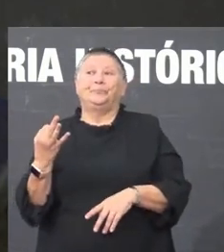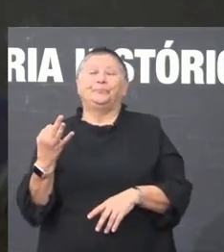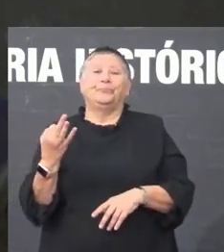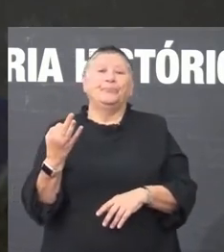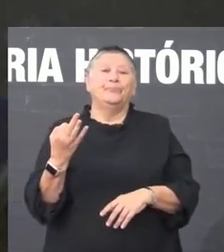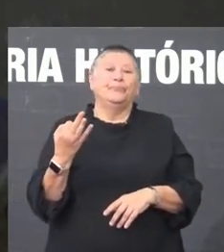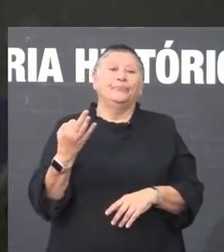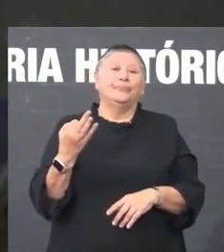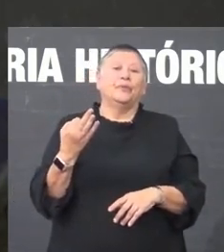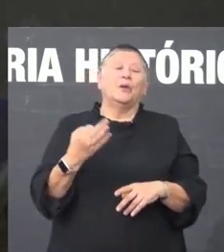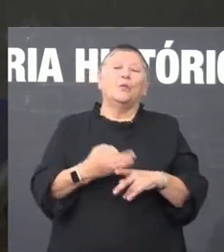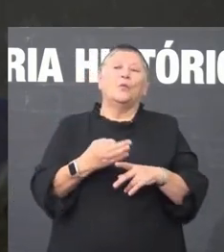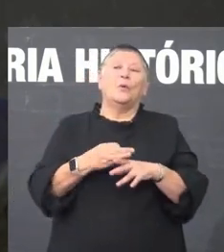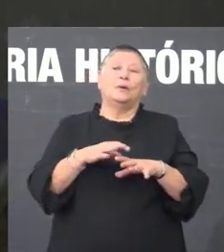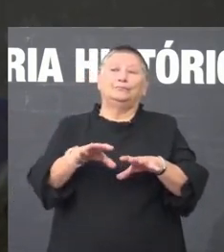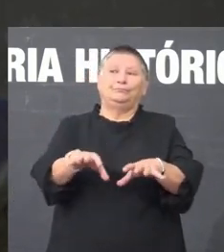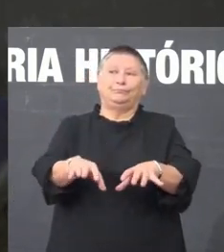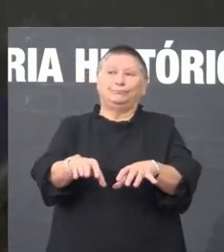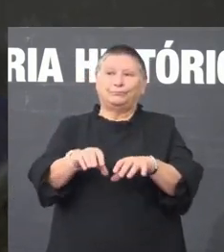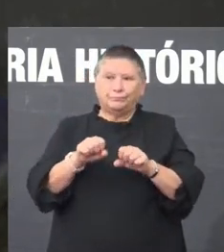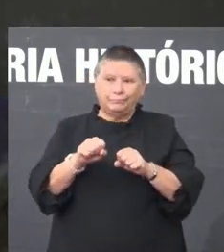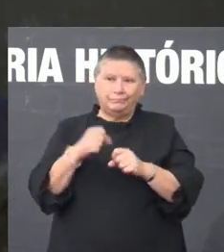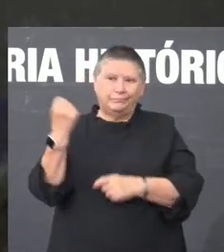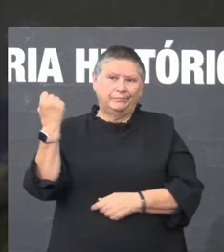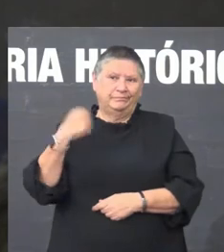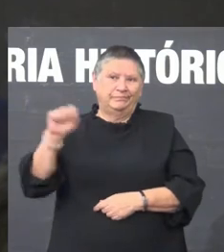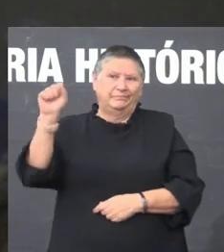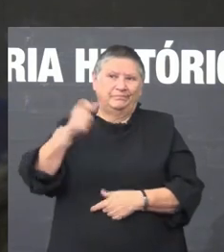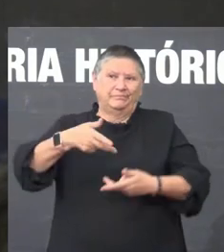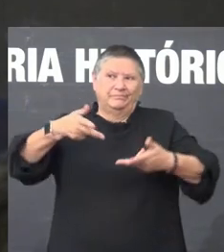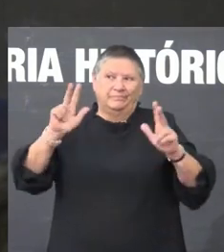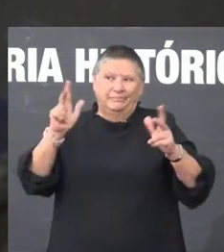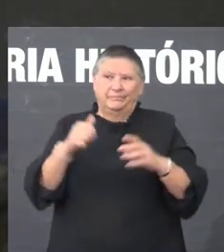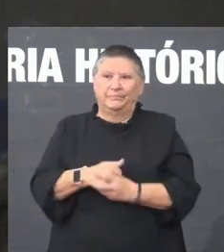digamos, se consagrara la impunidad.